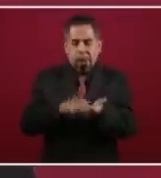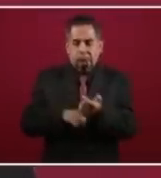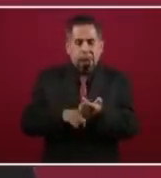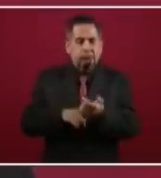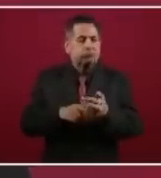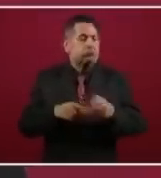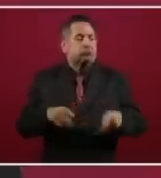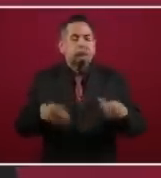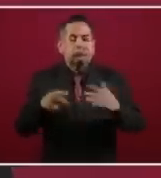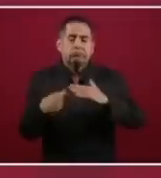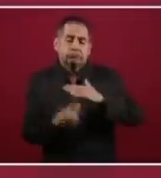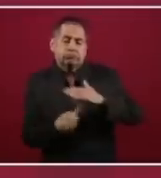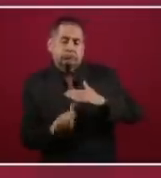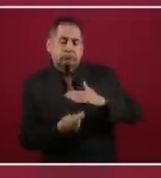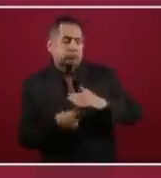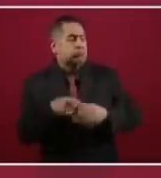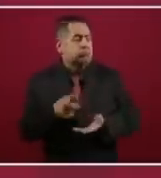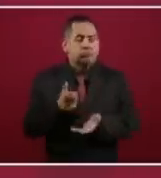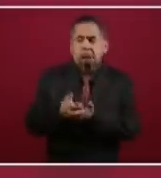informal,